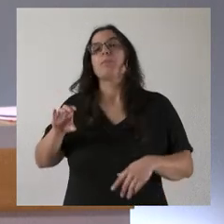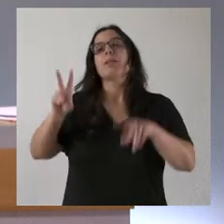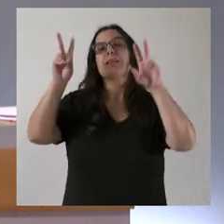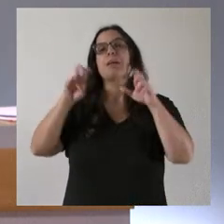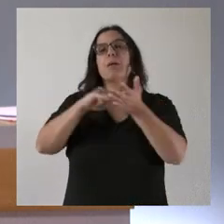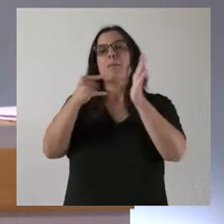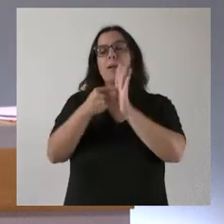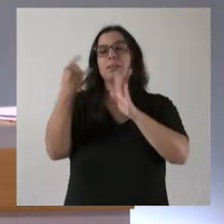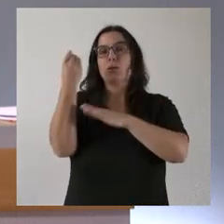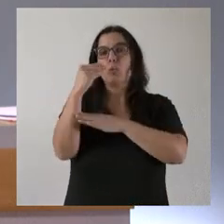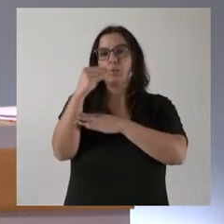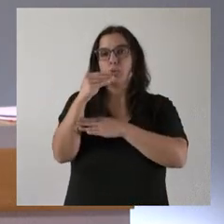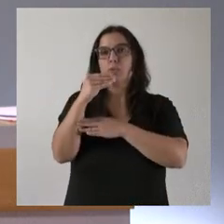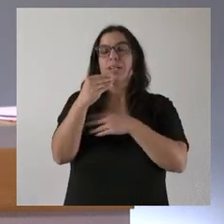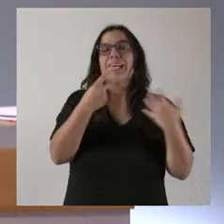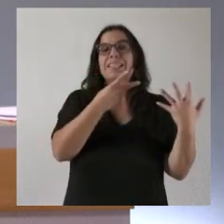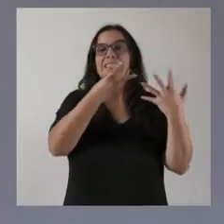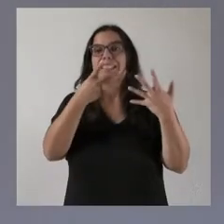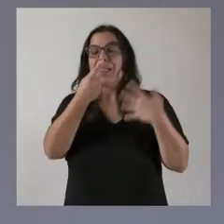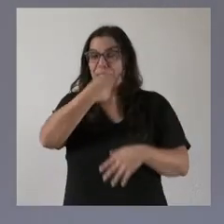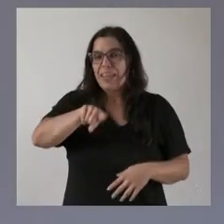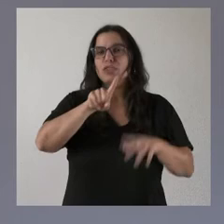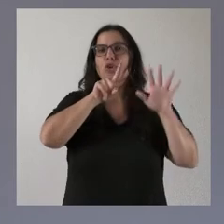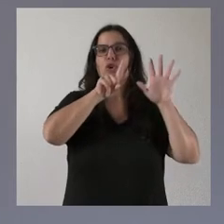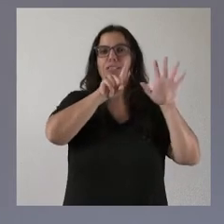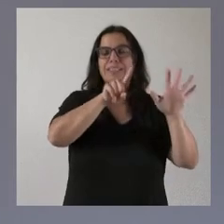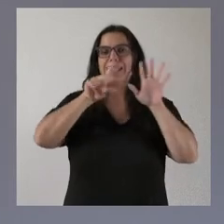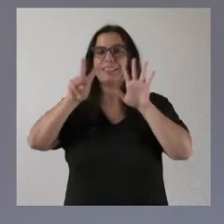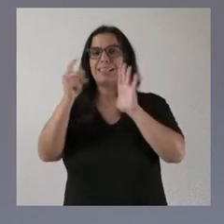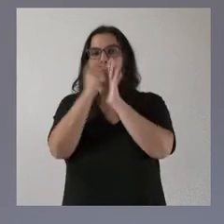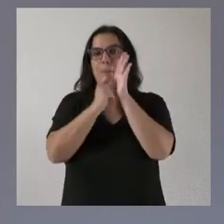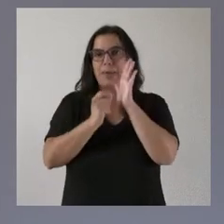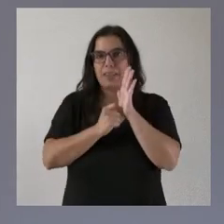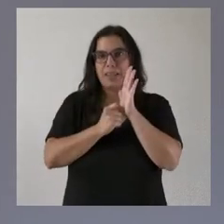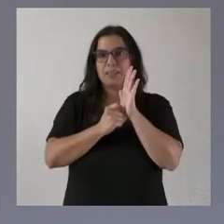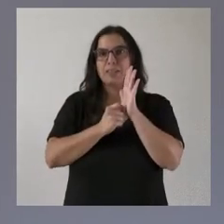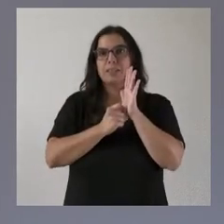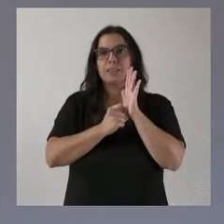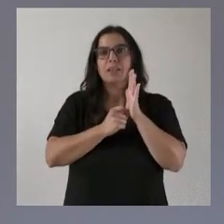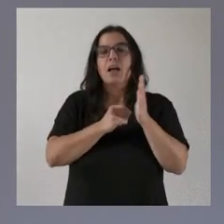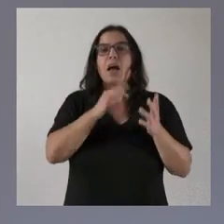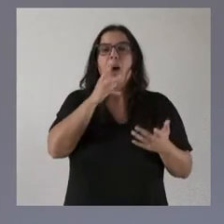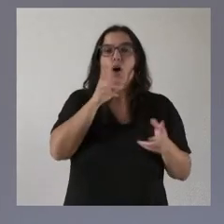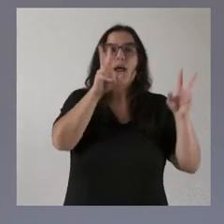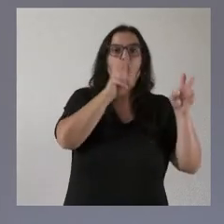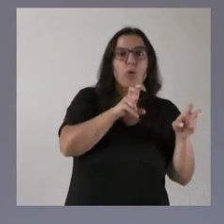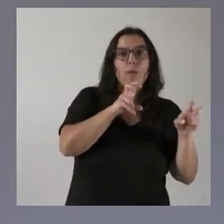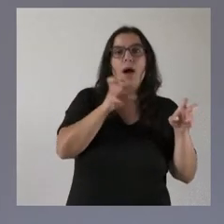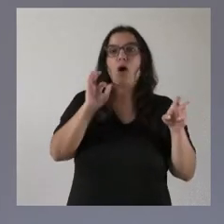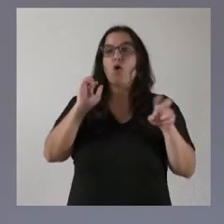juventud son 167 medidas las que se ponen en marcha y ahora mismo no tengo diferenciadas Cuáles son las nuevas de